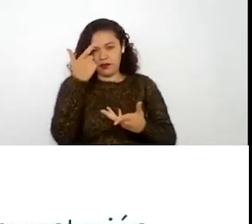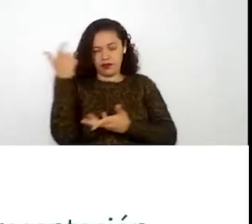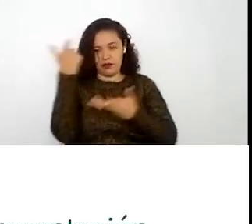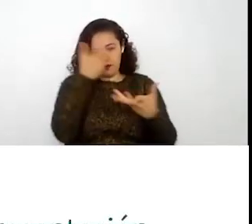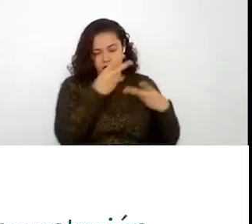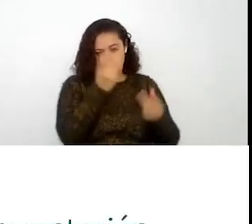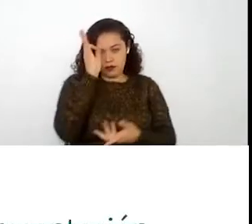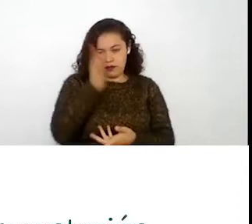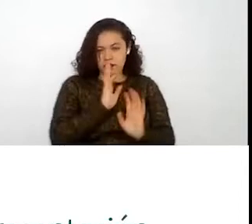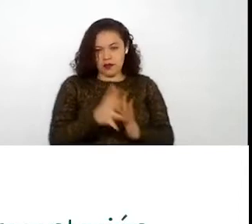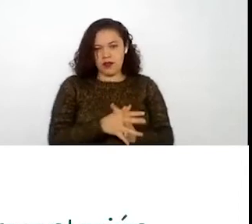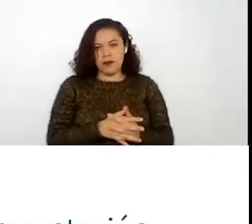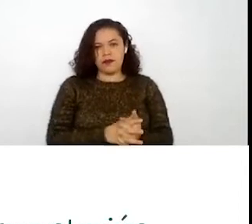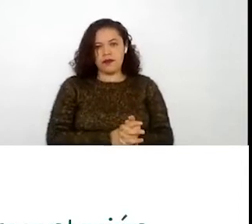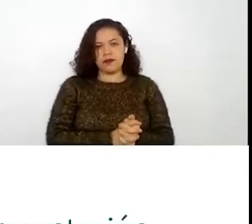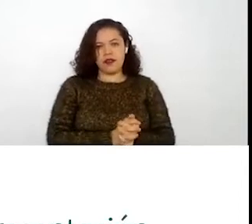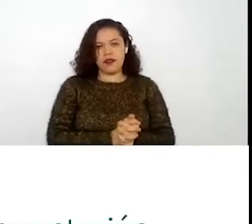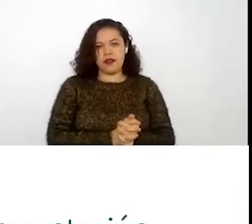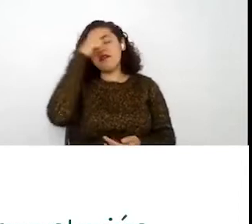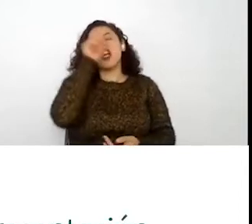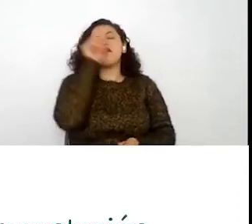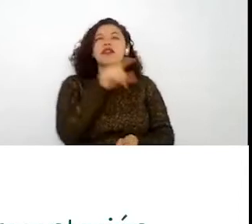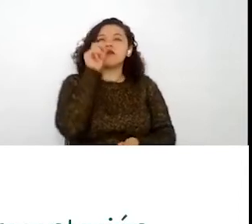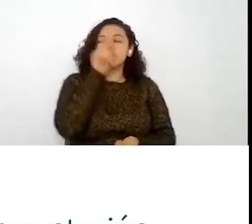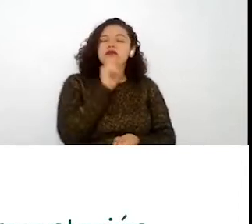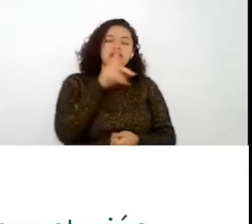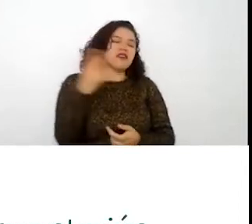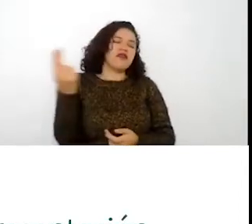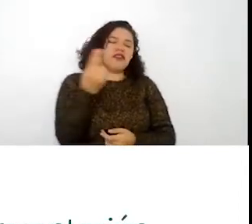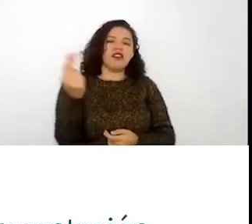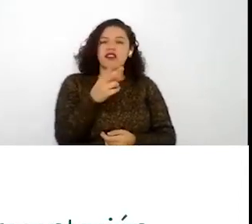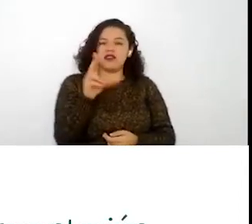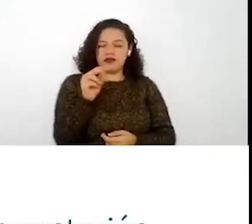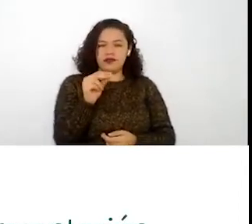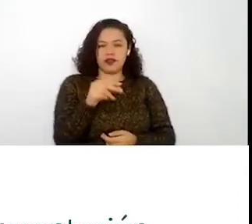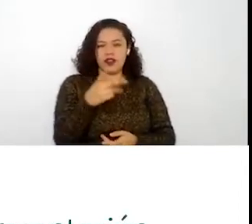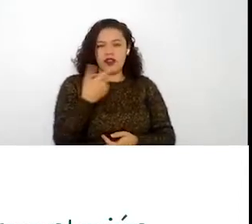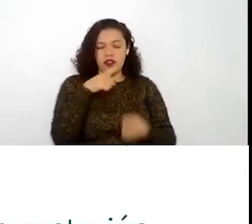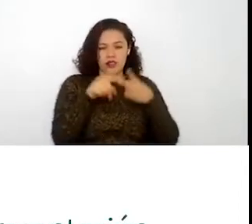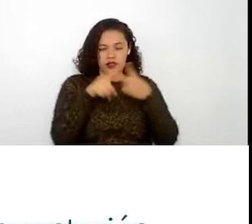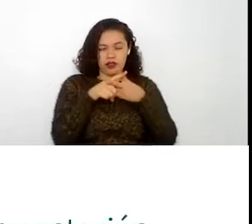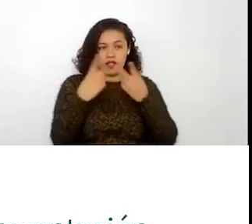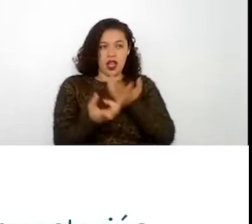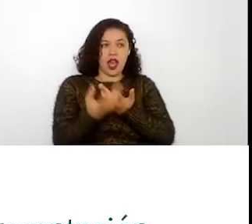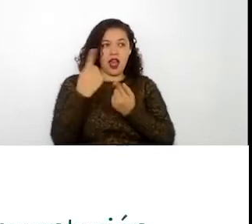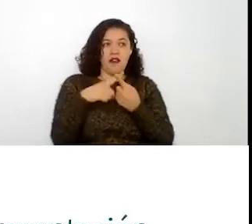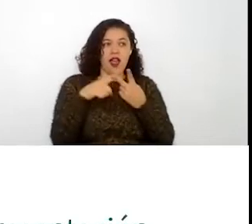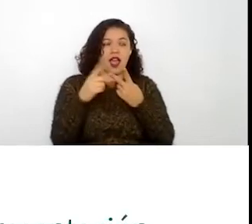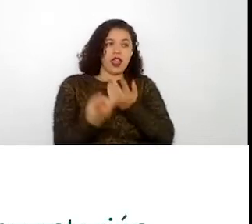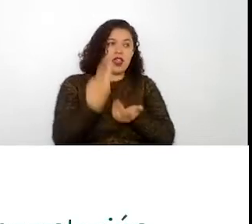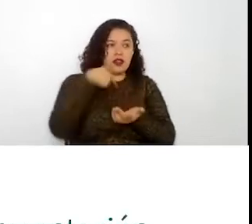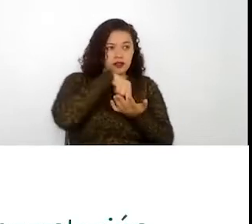aquí para evitar este repeticiones innecesarias vamos manejamos dos tipos de actas una que se lleva a cabo de manera